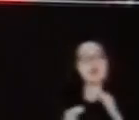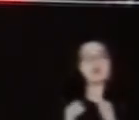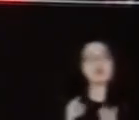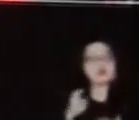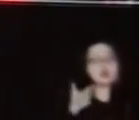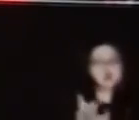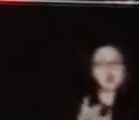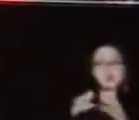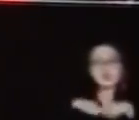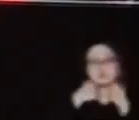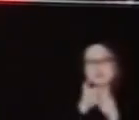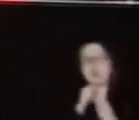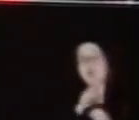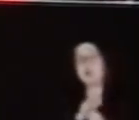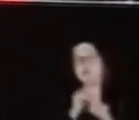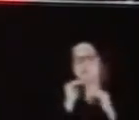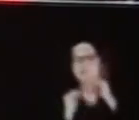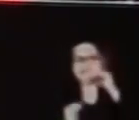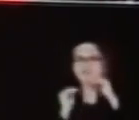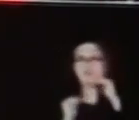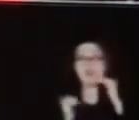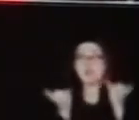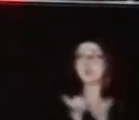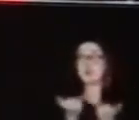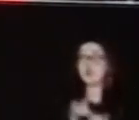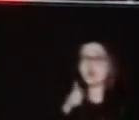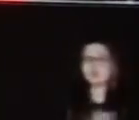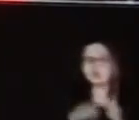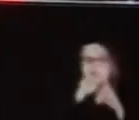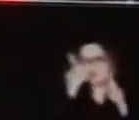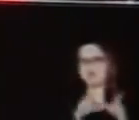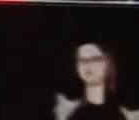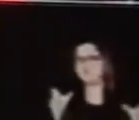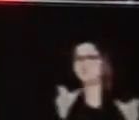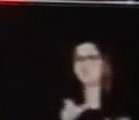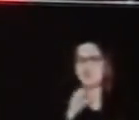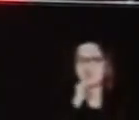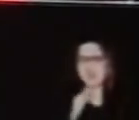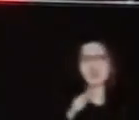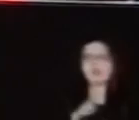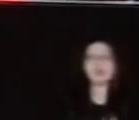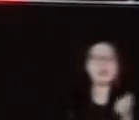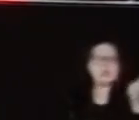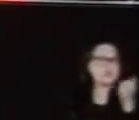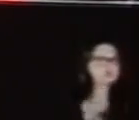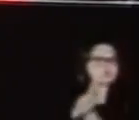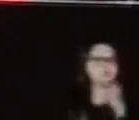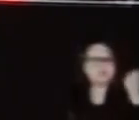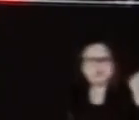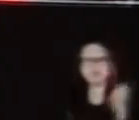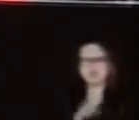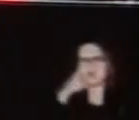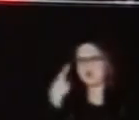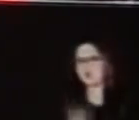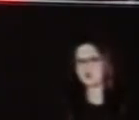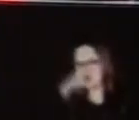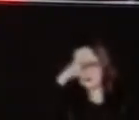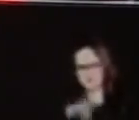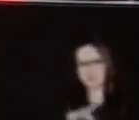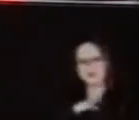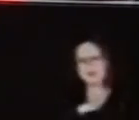social, y también de la inseguridad y de la violencia que